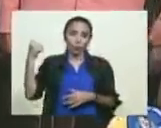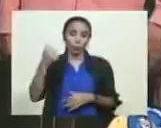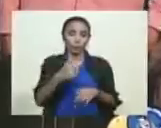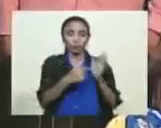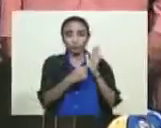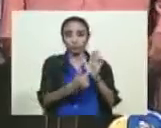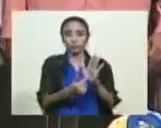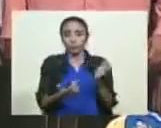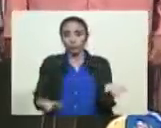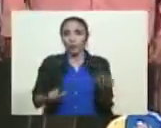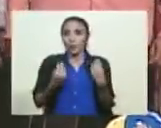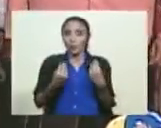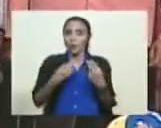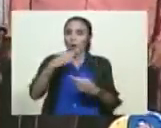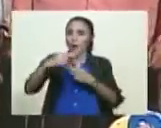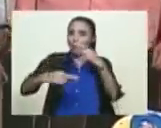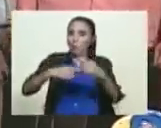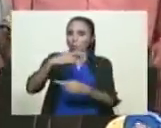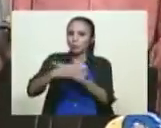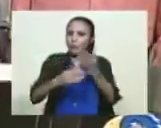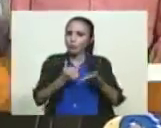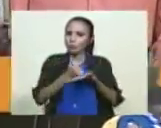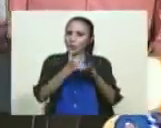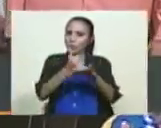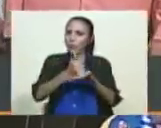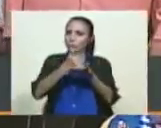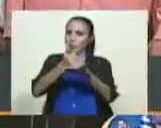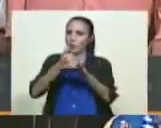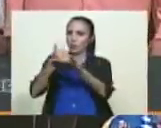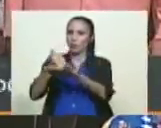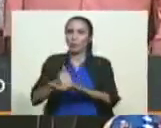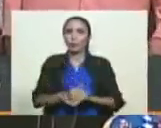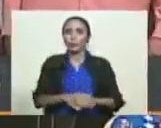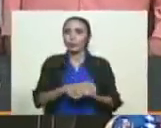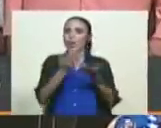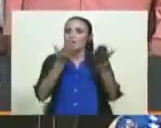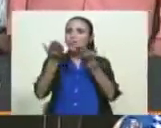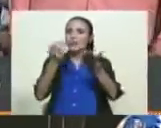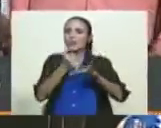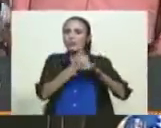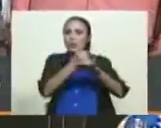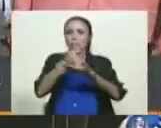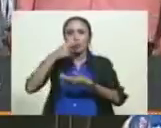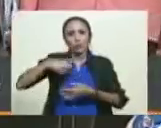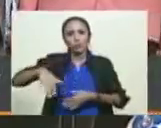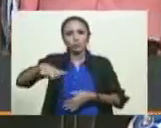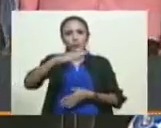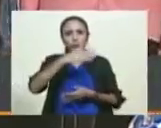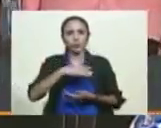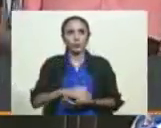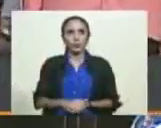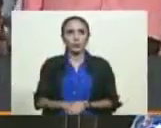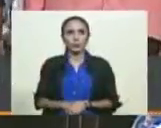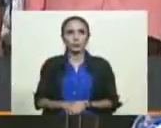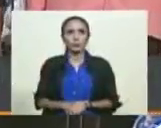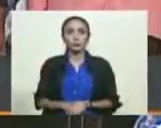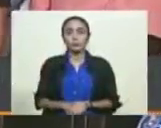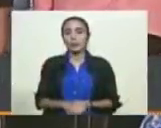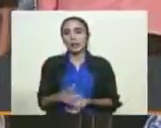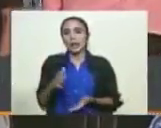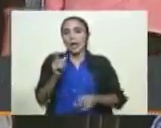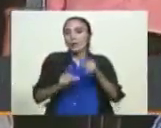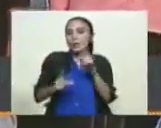vacas gordas, la revolución ha puesto la riqueza al servicio del pueblo. Y en tiempos